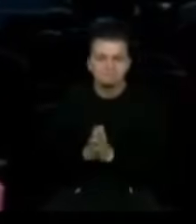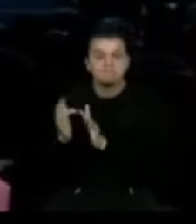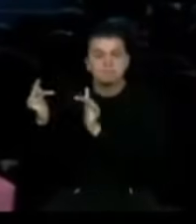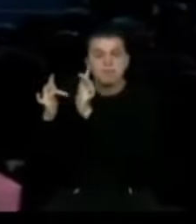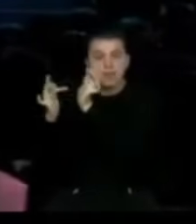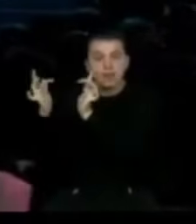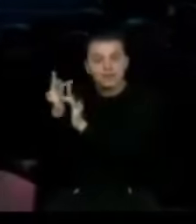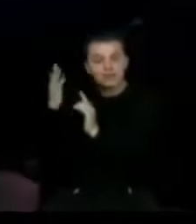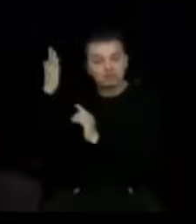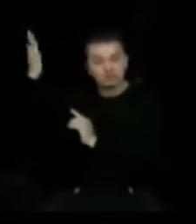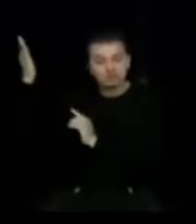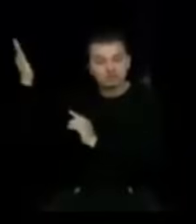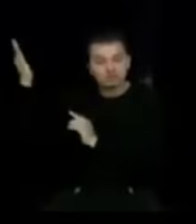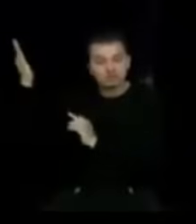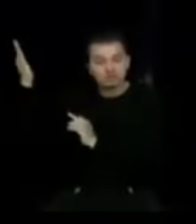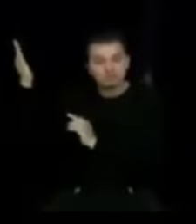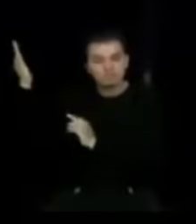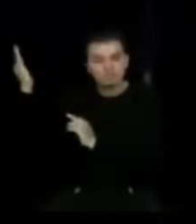Jesús